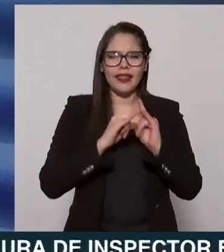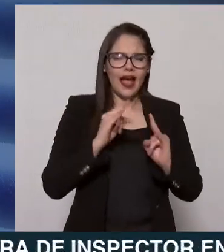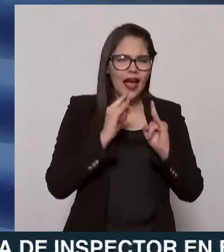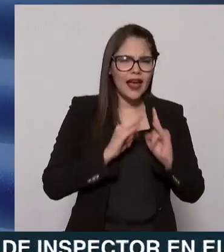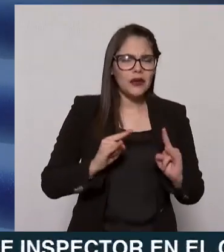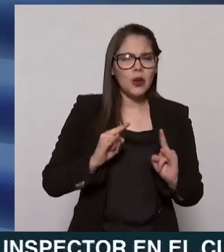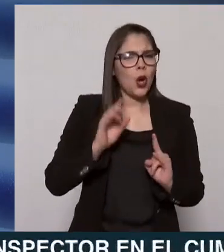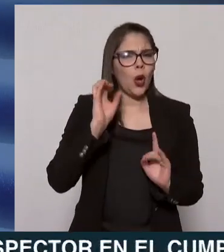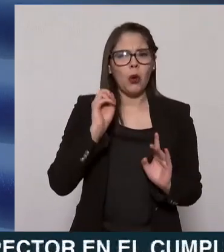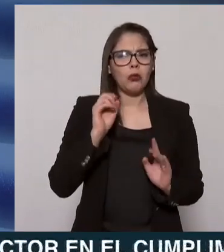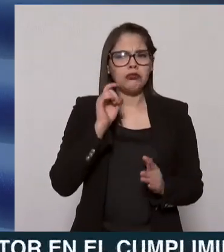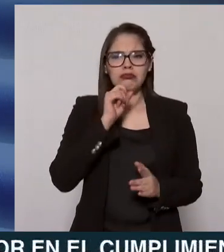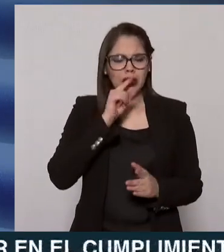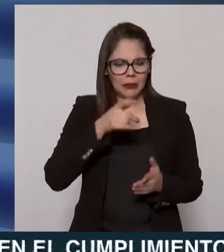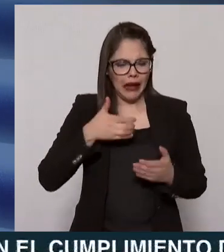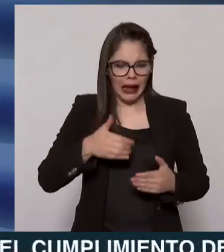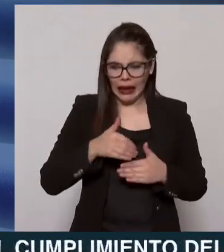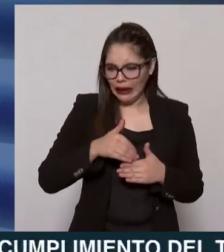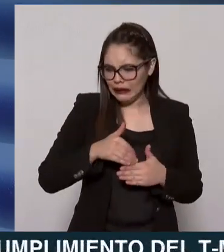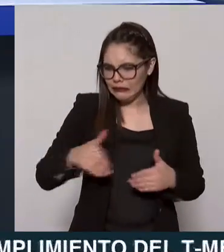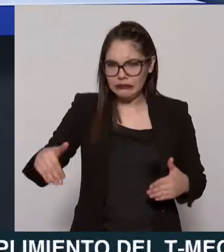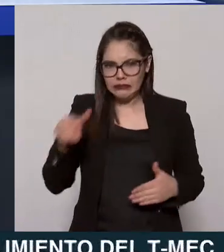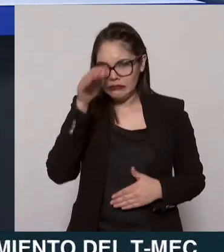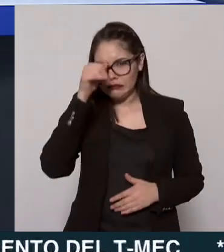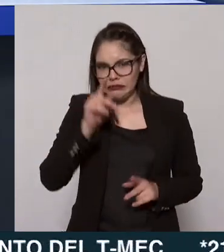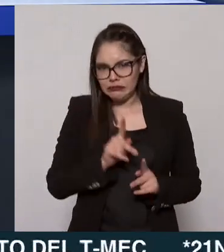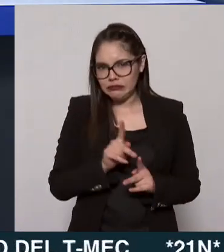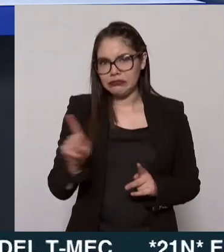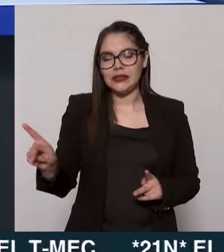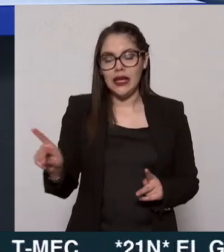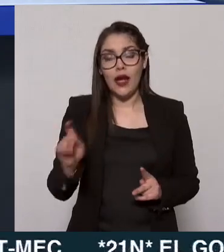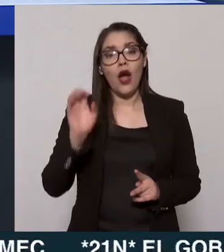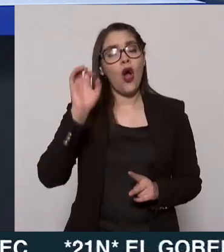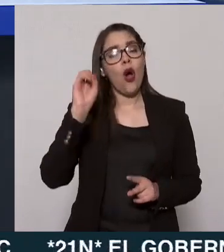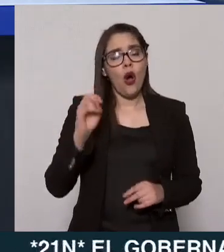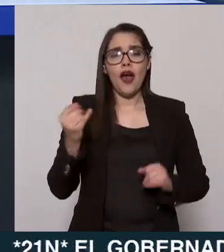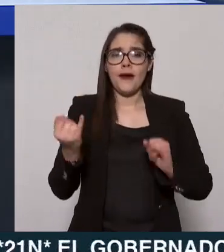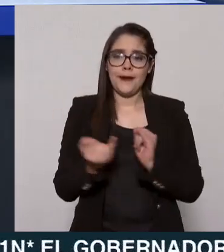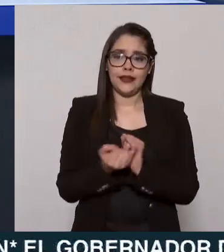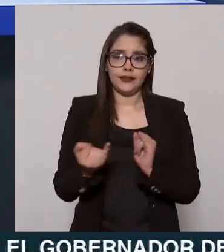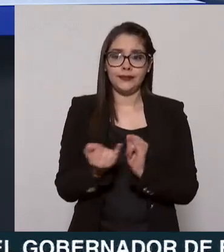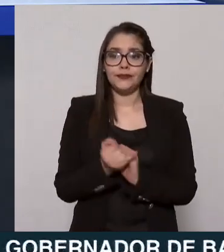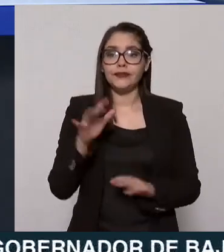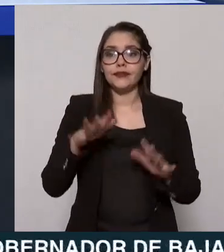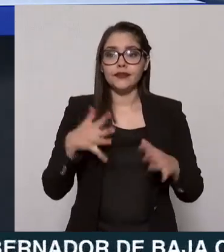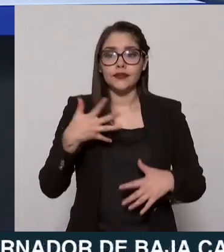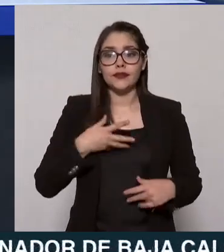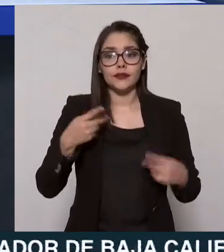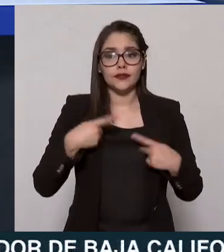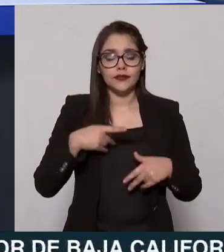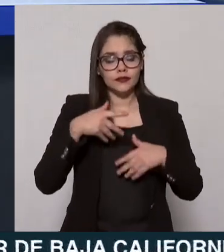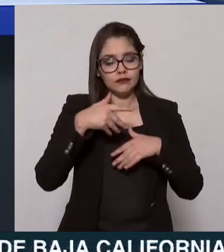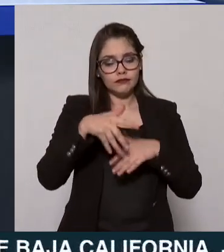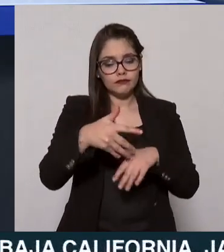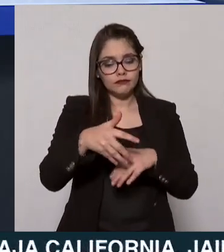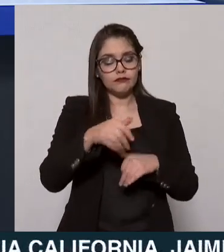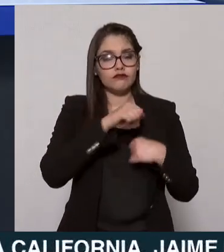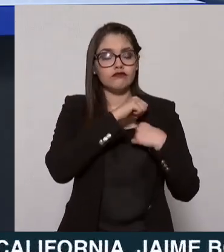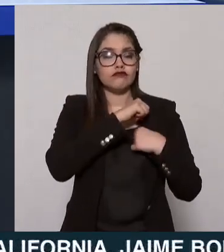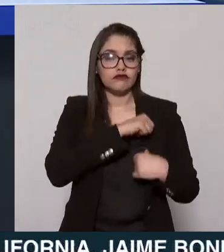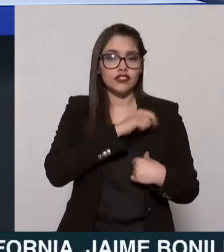o simplemente la calle, ¿no? Sí. O también hay peregrinaciones impulsadas